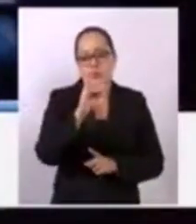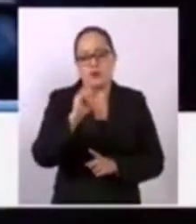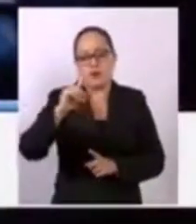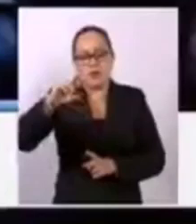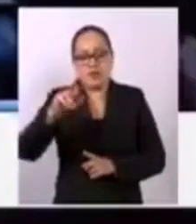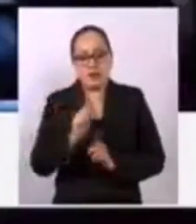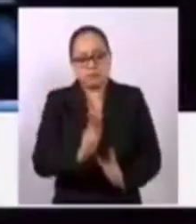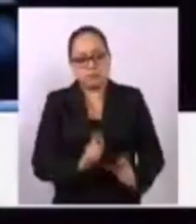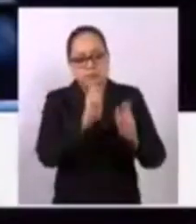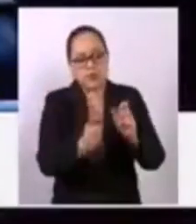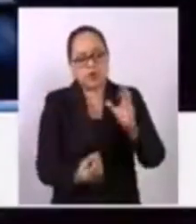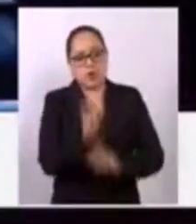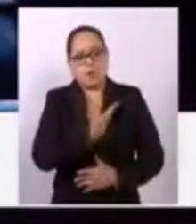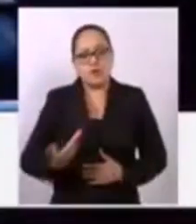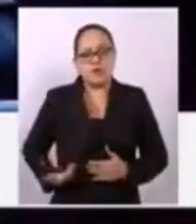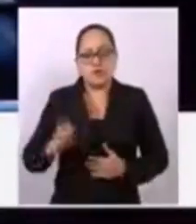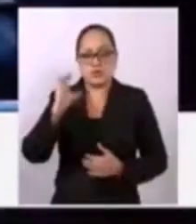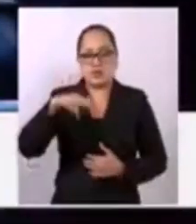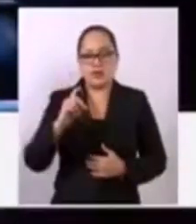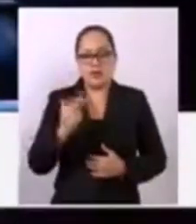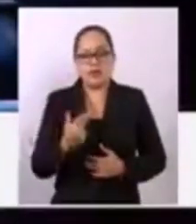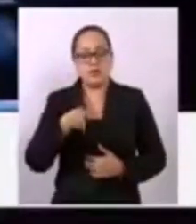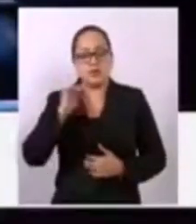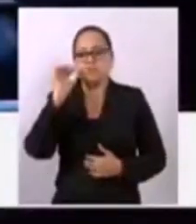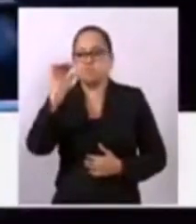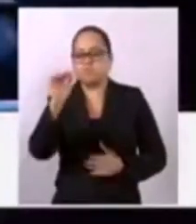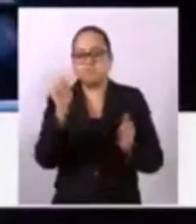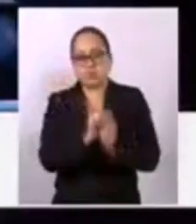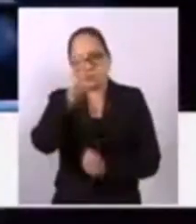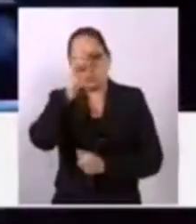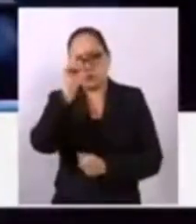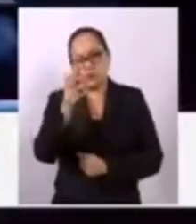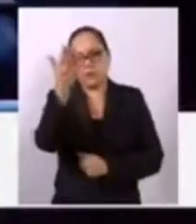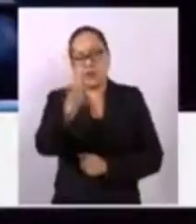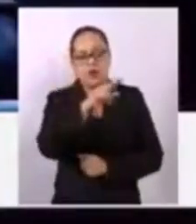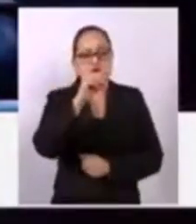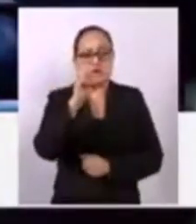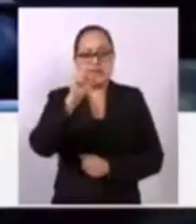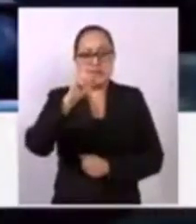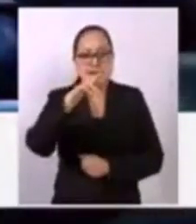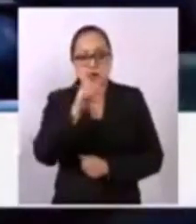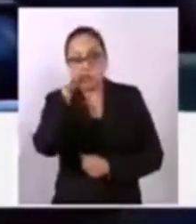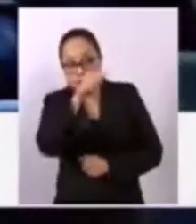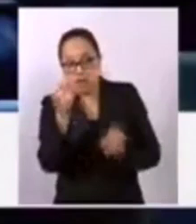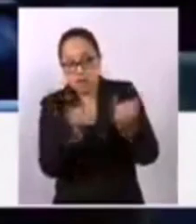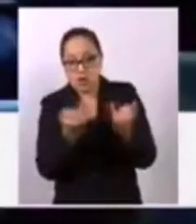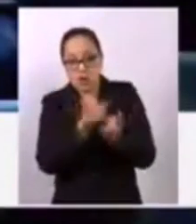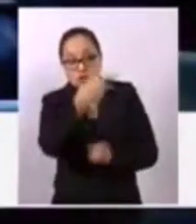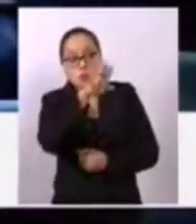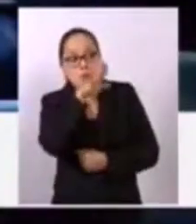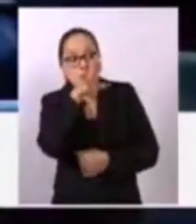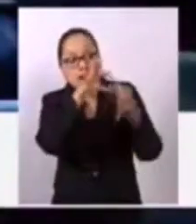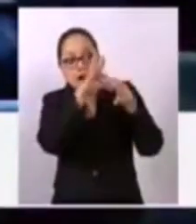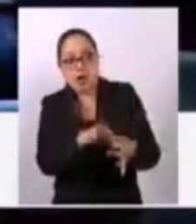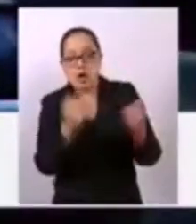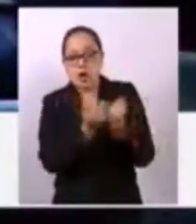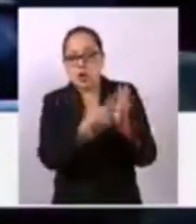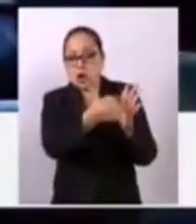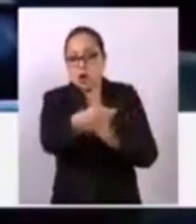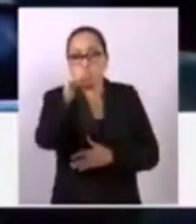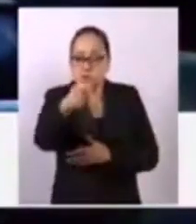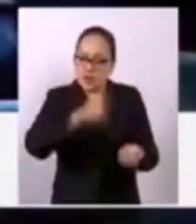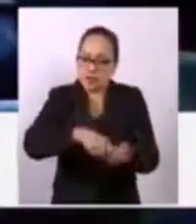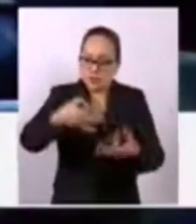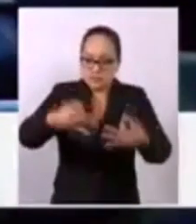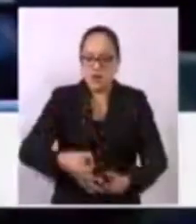la presidencia. Tal razón, le hago un exhorto muy respetuoso a Rosario Piedra para que siga los pasos de su madre, que tenga dignidad, que no